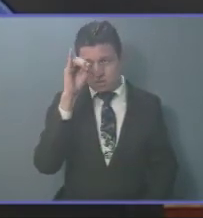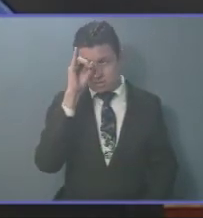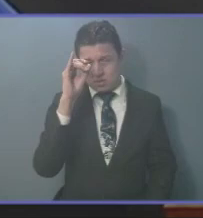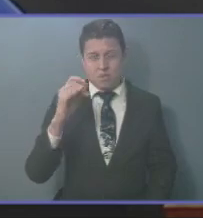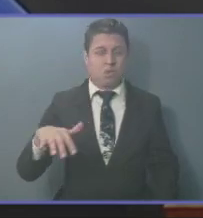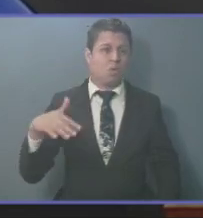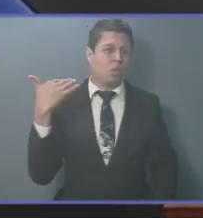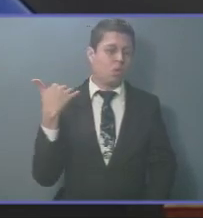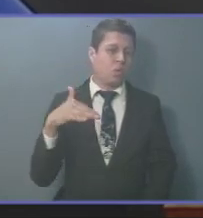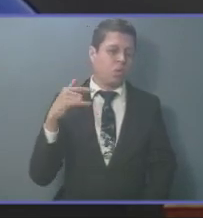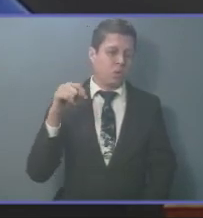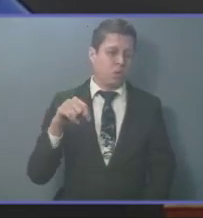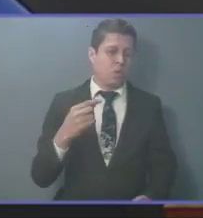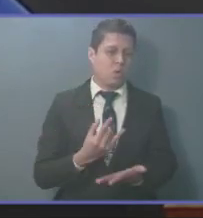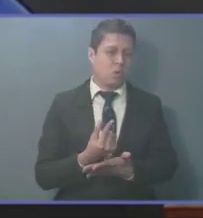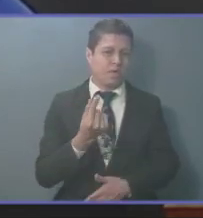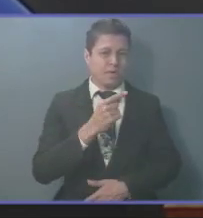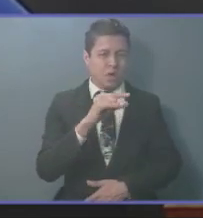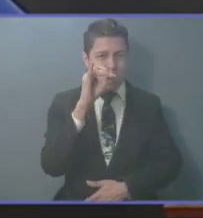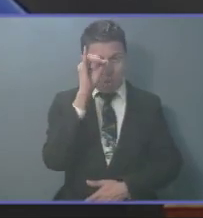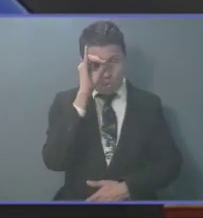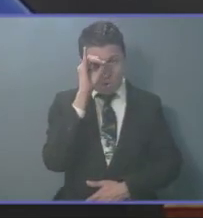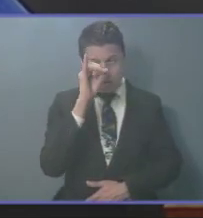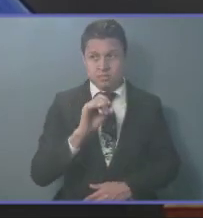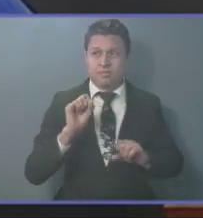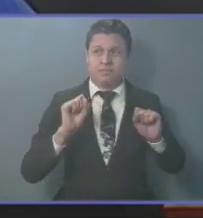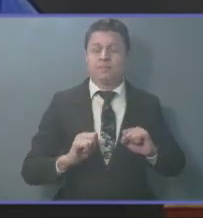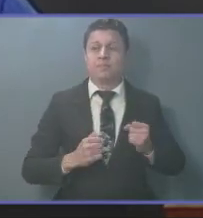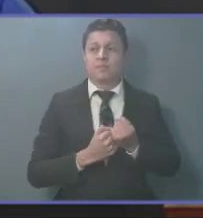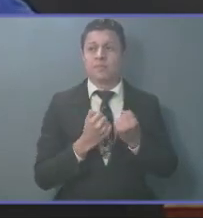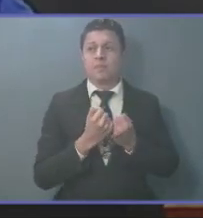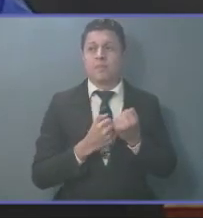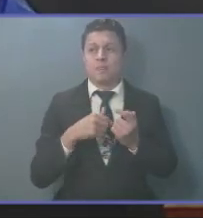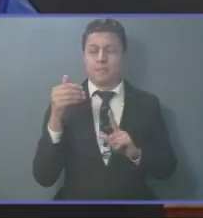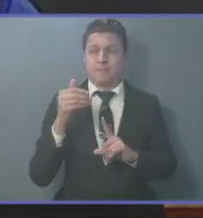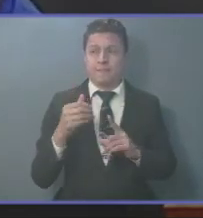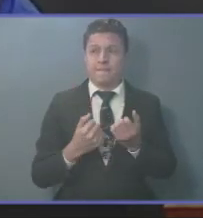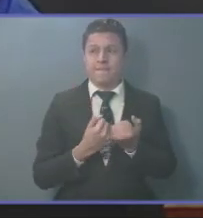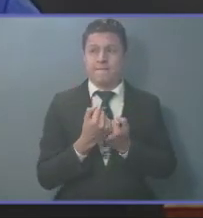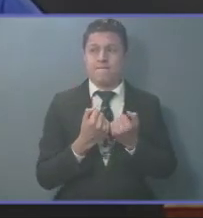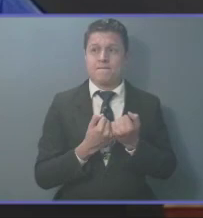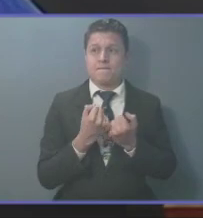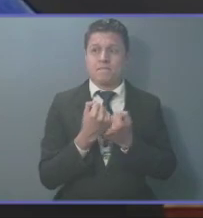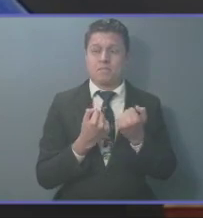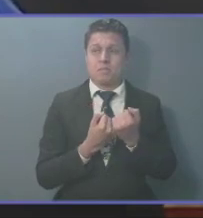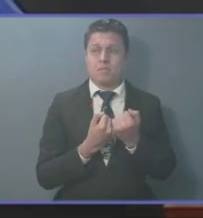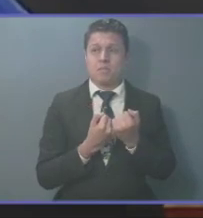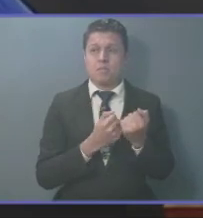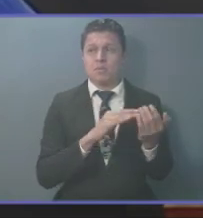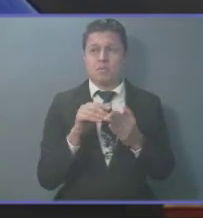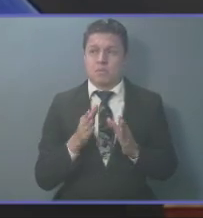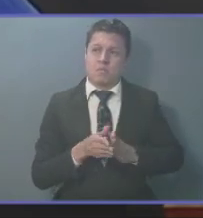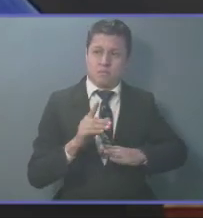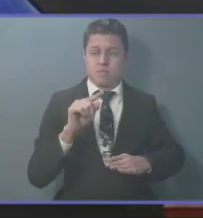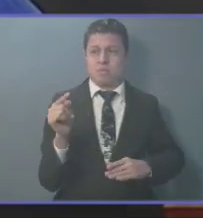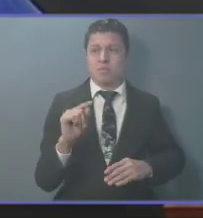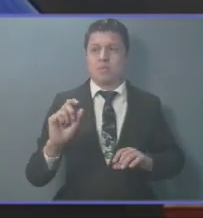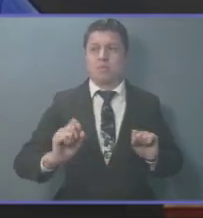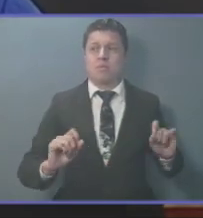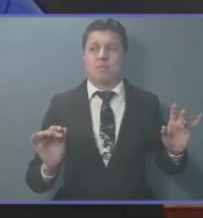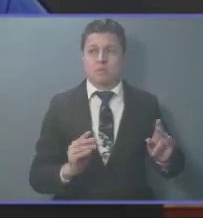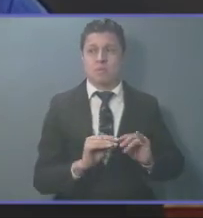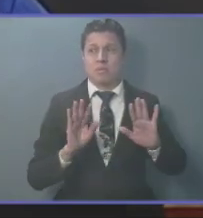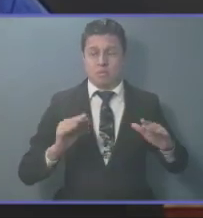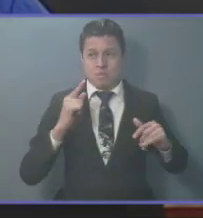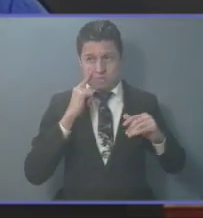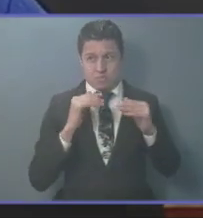tanto prestigio como es la UCA y potenciar el principio de colaboración interorgánica? Pero